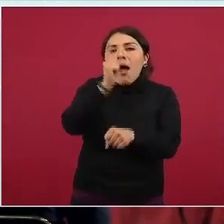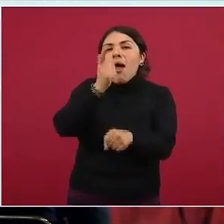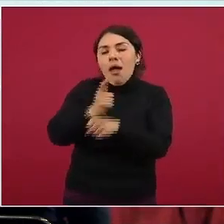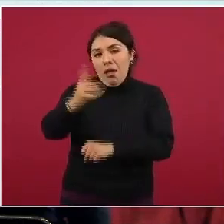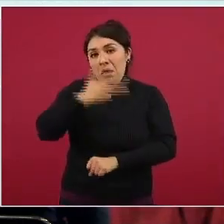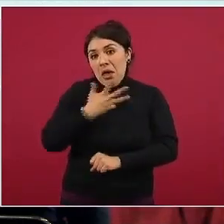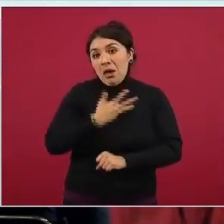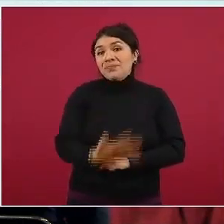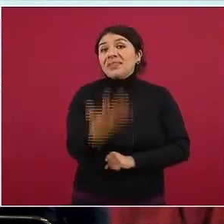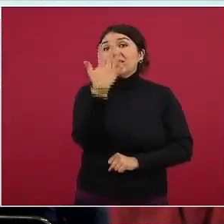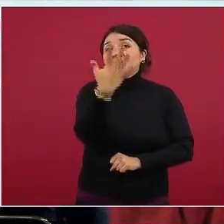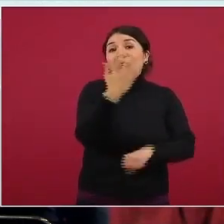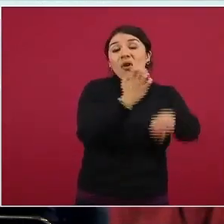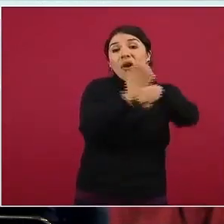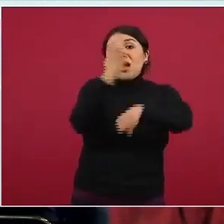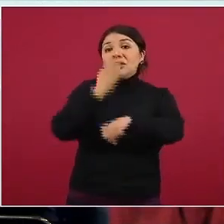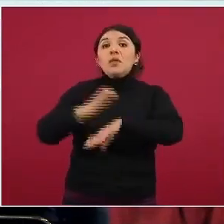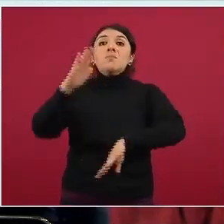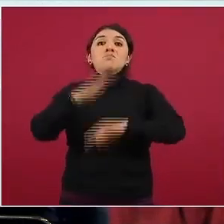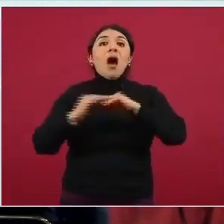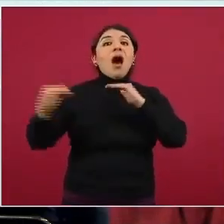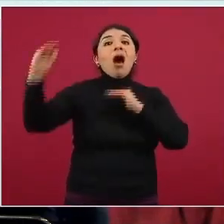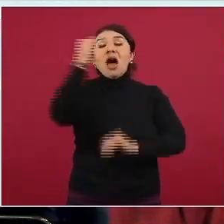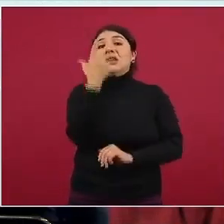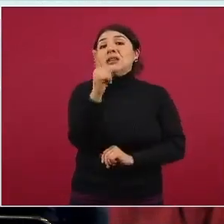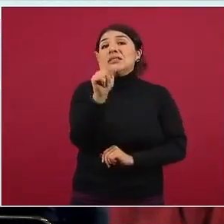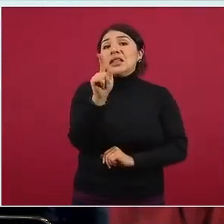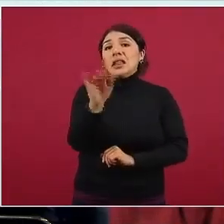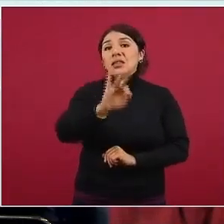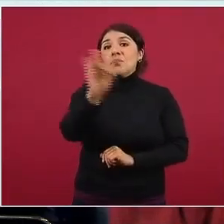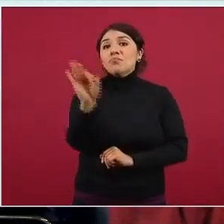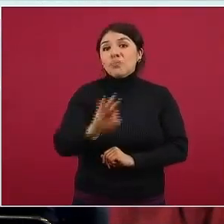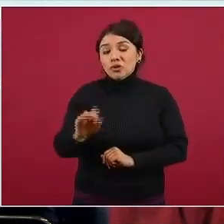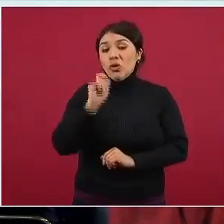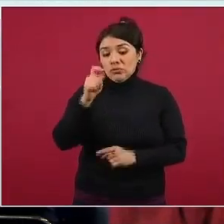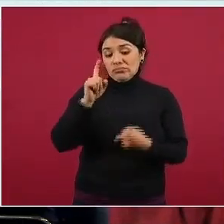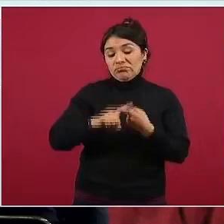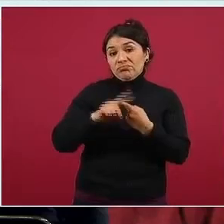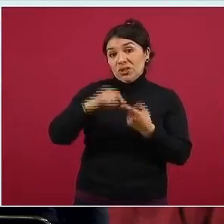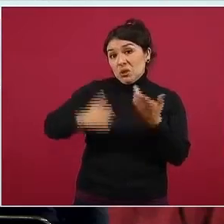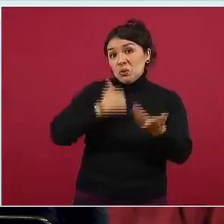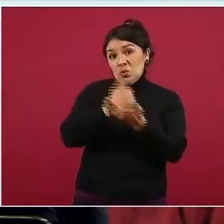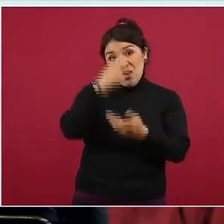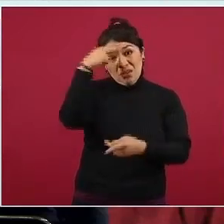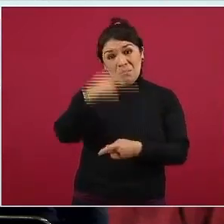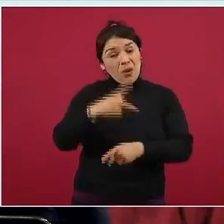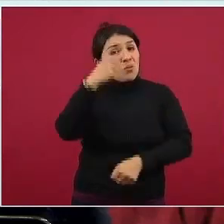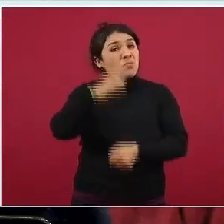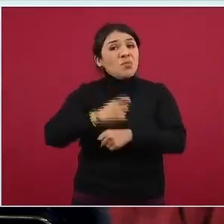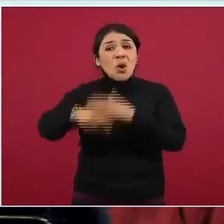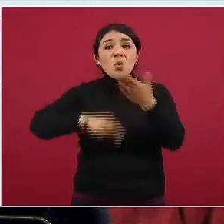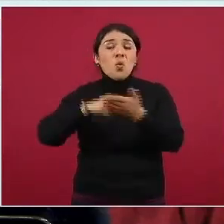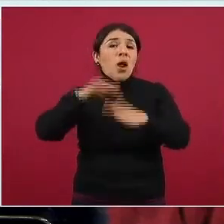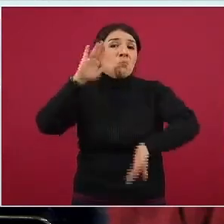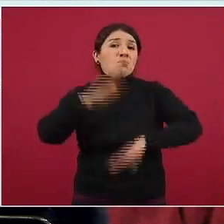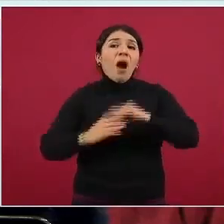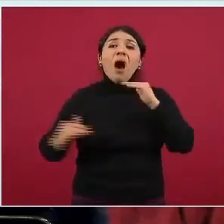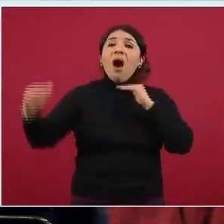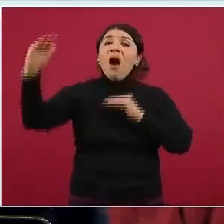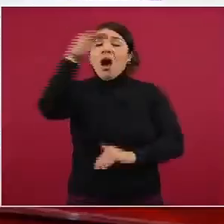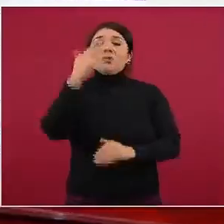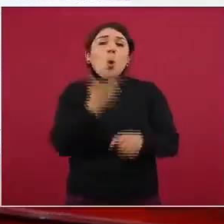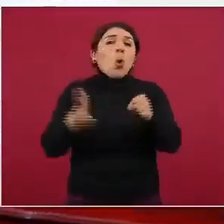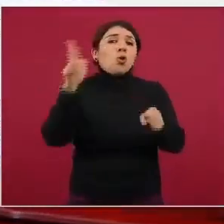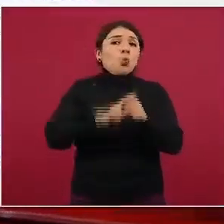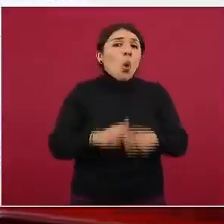al menos 5 entidades que están por arriba del 70%, siendo la Ciudad de México la que tiene la mayor proporción de